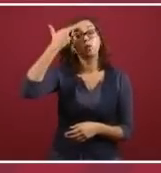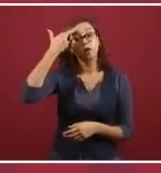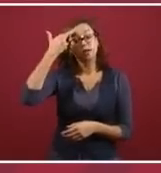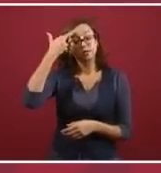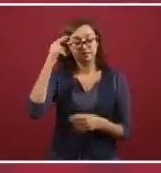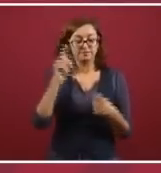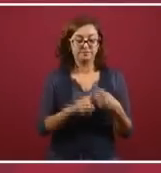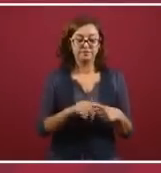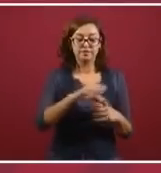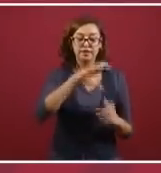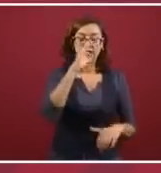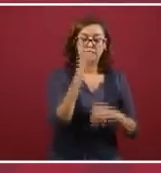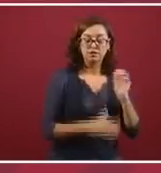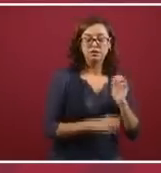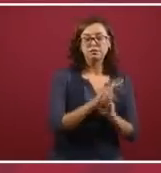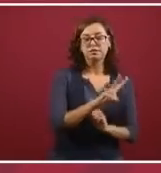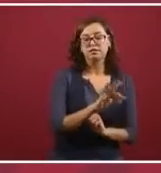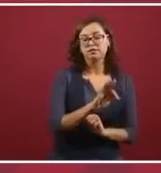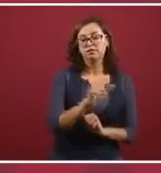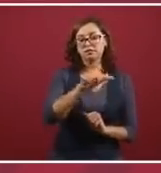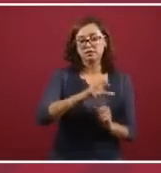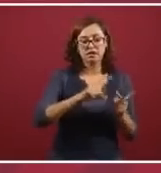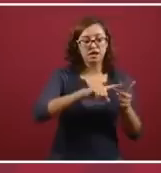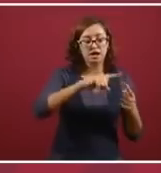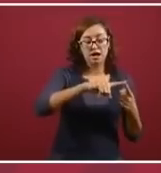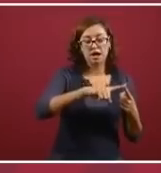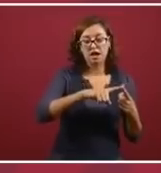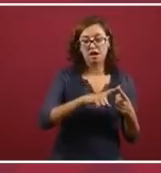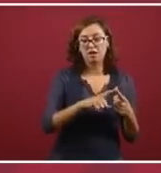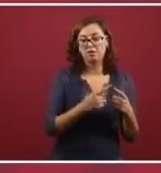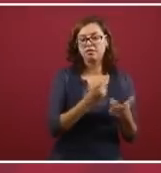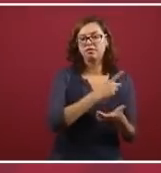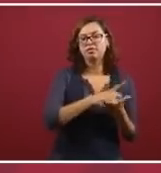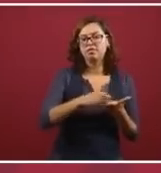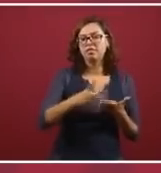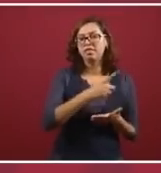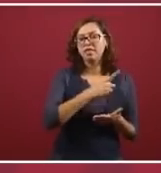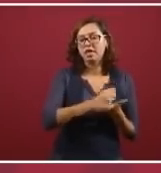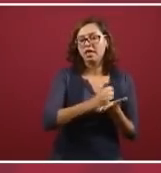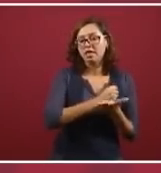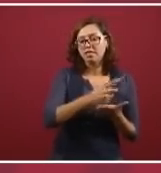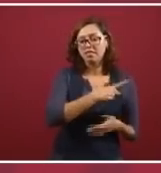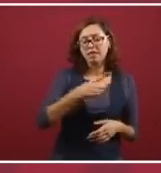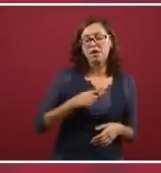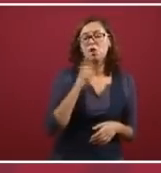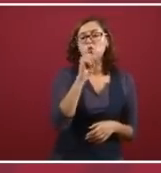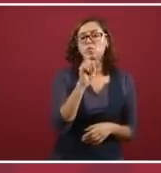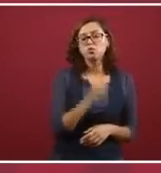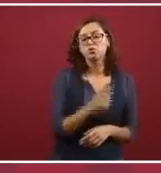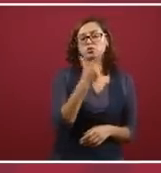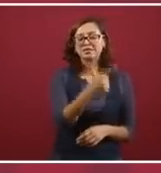Fox, la deuda era de 1.7 billones.